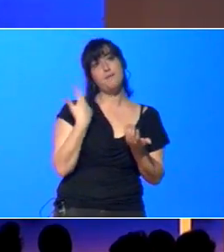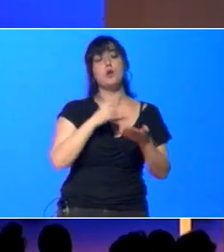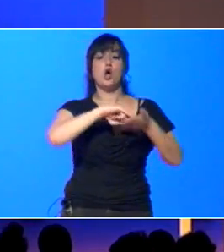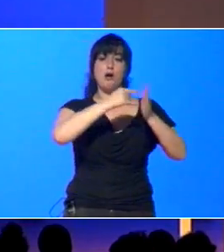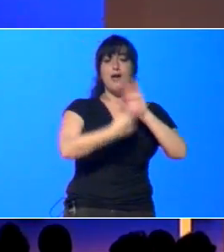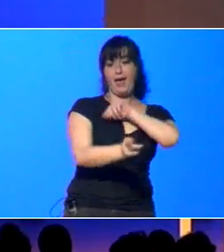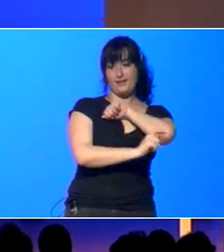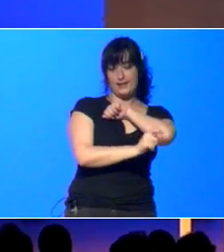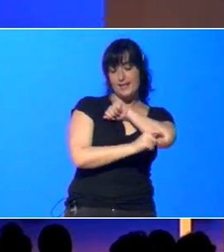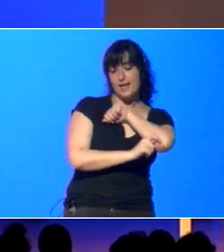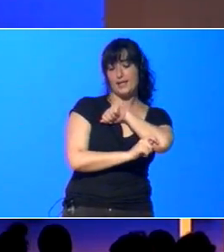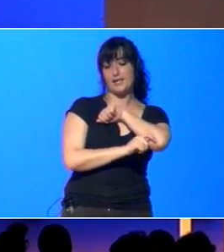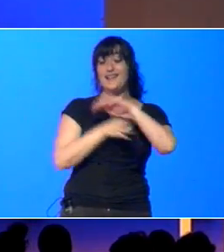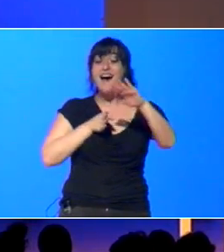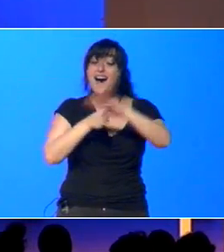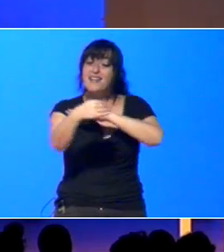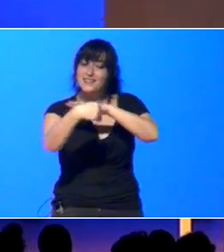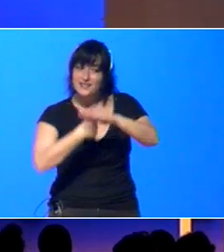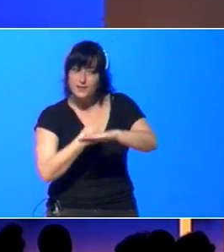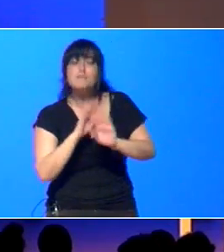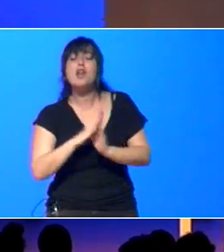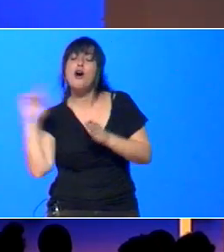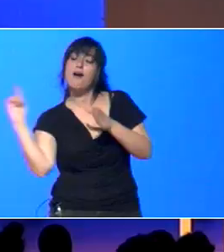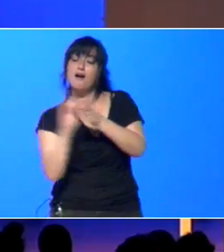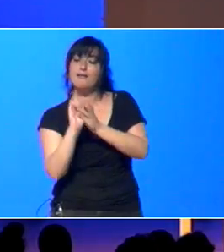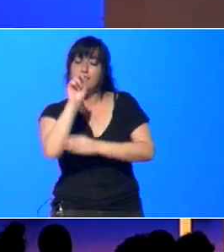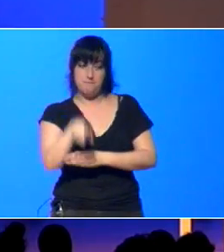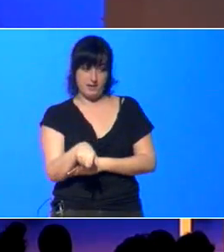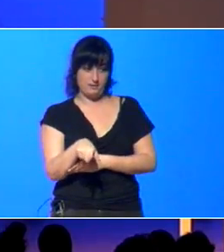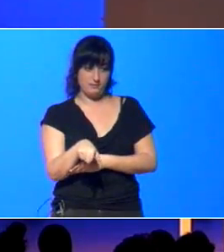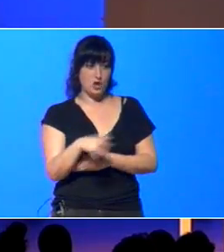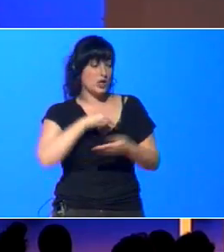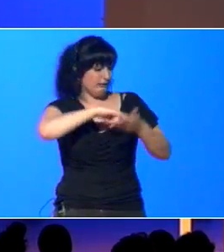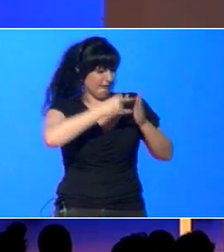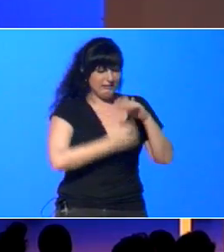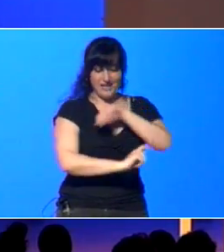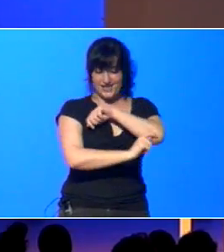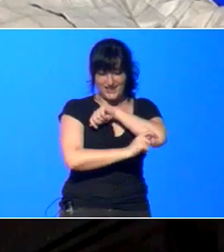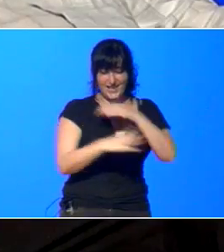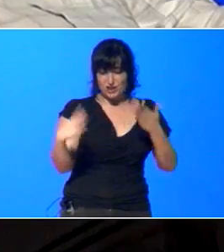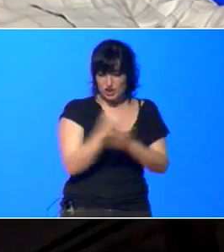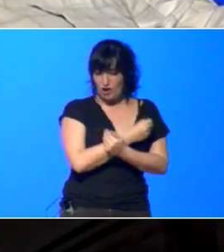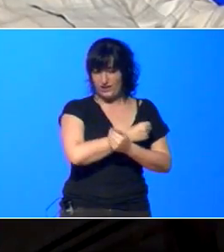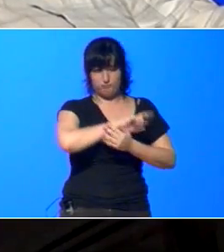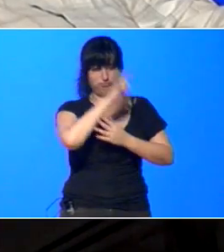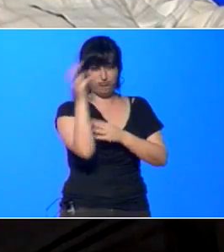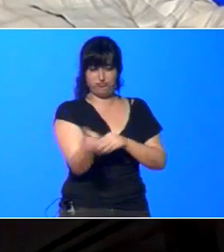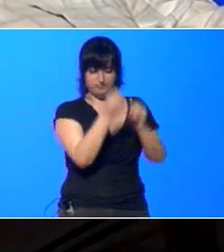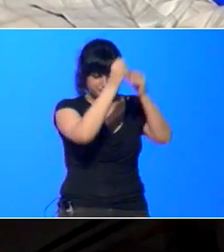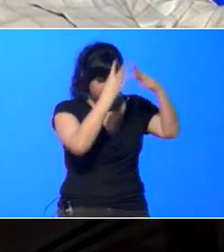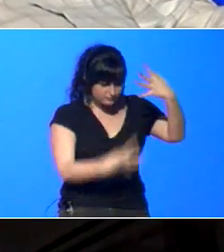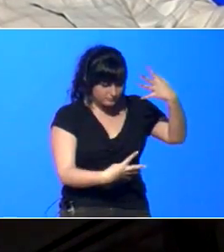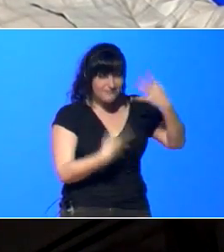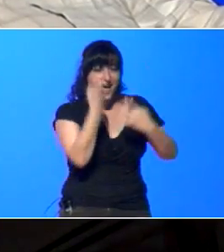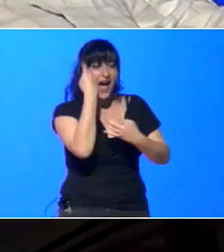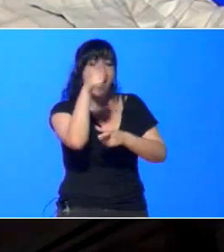metodologías accesibles e inclusivas. Todo el repertorio de metodologías y estrategias de aprendizaje en las que tenga cabida todo el